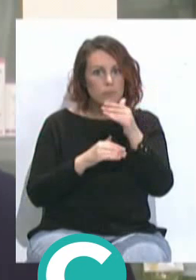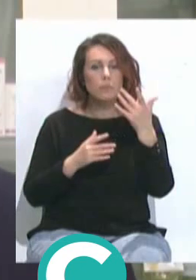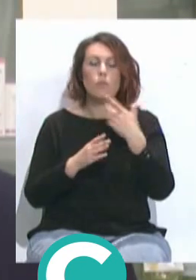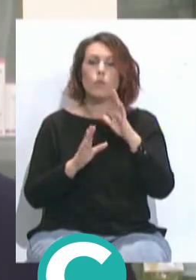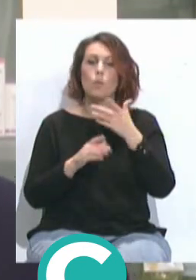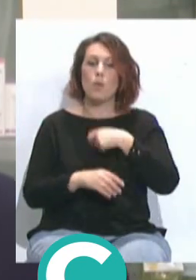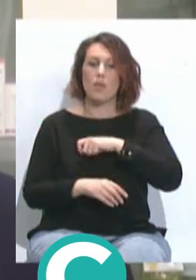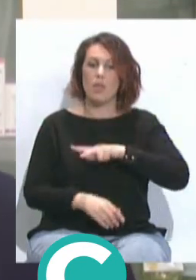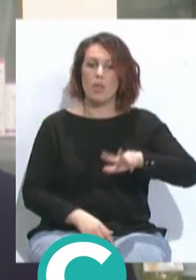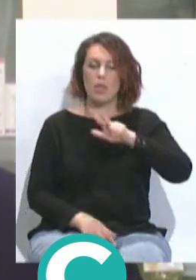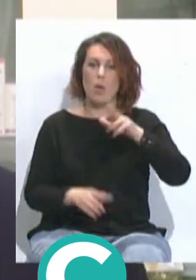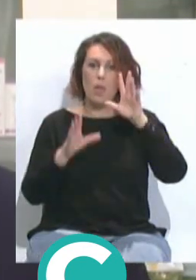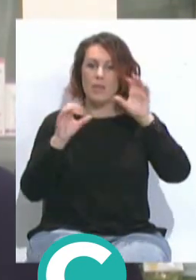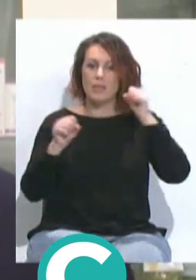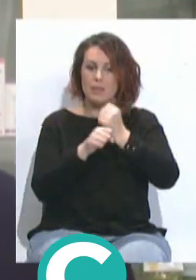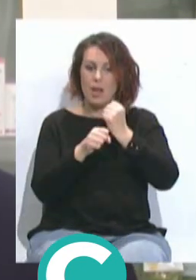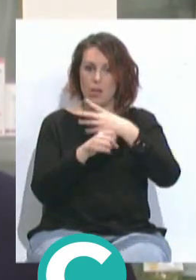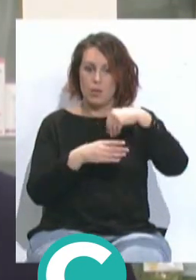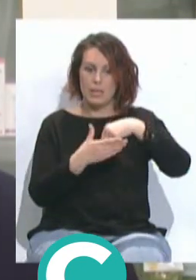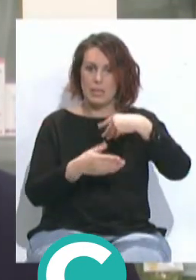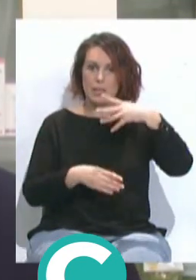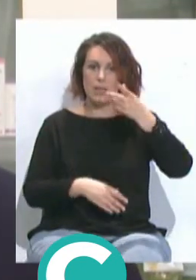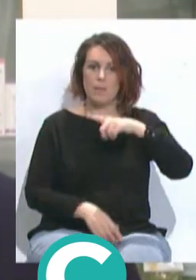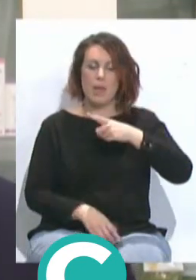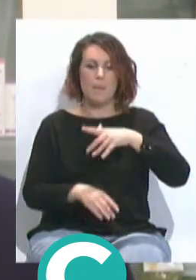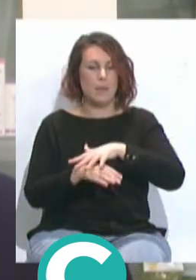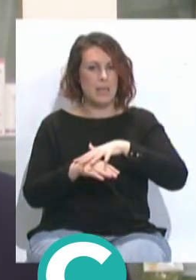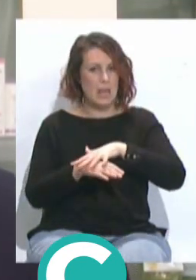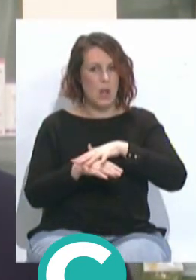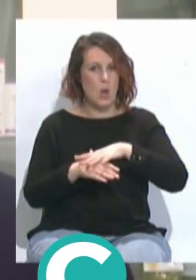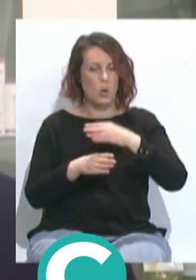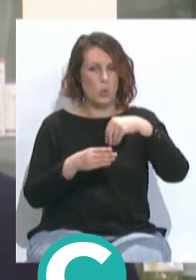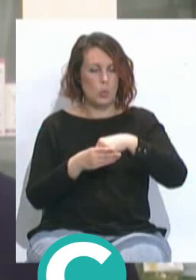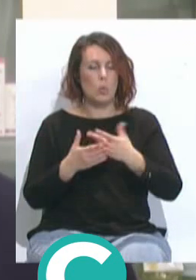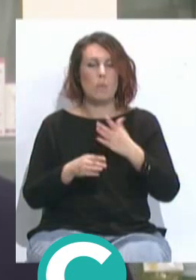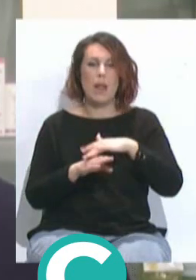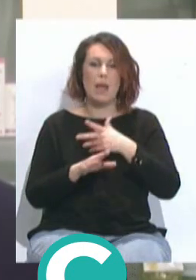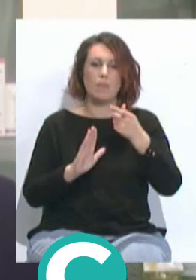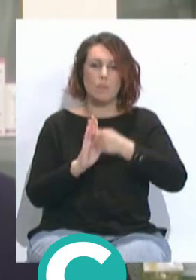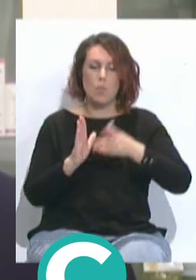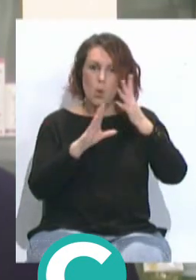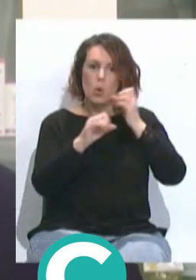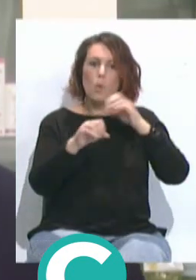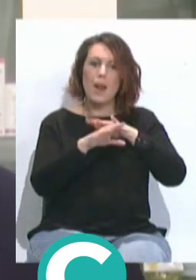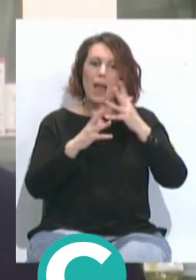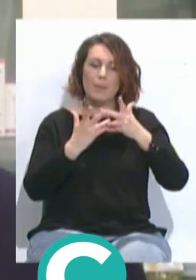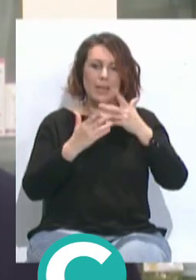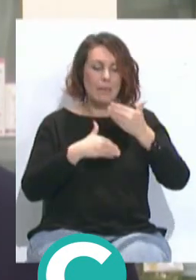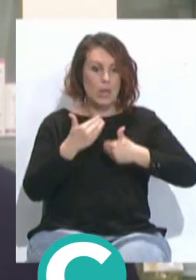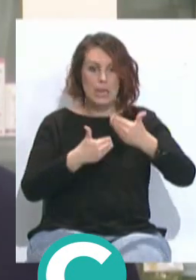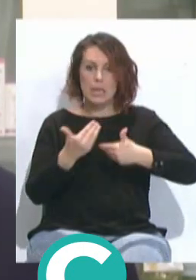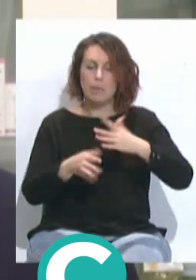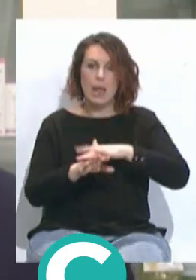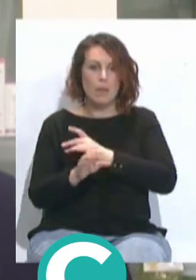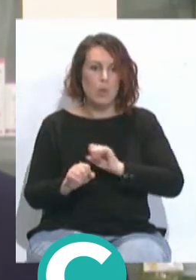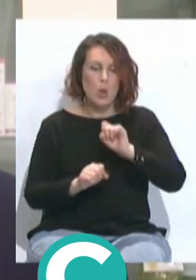Policía Nacional y Guardia Civil están trabajando desde Interior junto con el Ministerio de Inclusión y demás en protocolos para agilizar todo lo que son los trámites administrativos para todo el tema de la